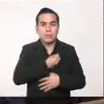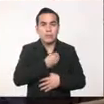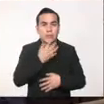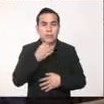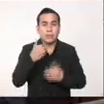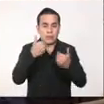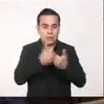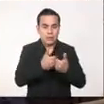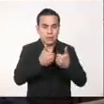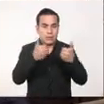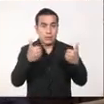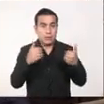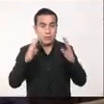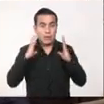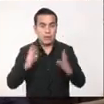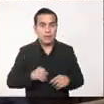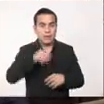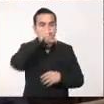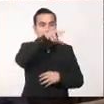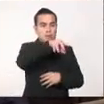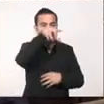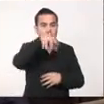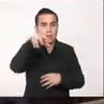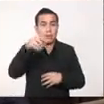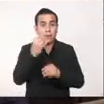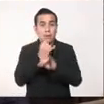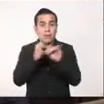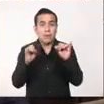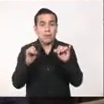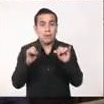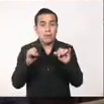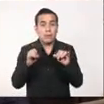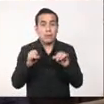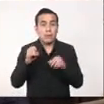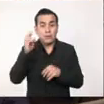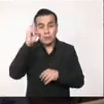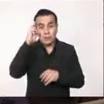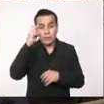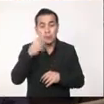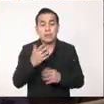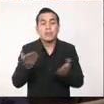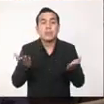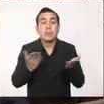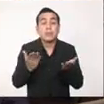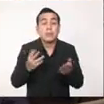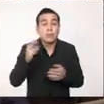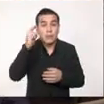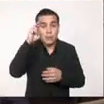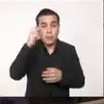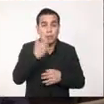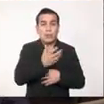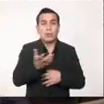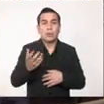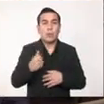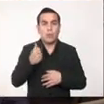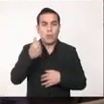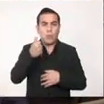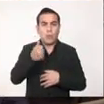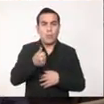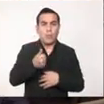la separación de los poderes y la independencia judicial son piedras angulares de democracia, ¿verdad? Porque usted nos hizo una